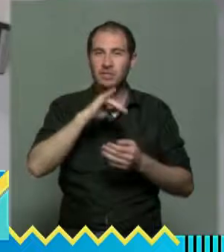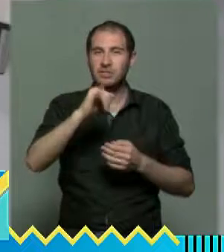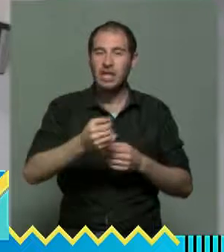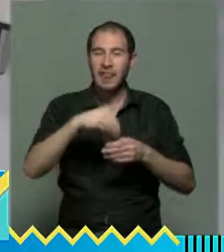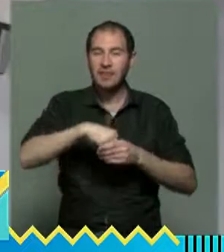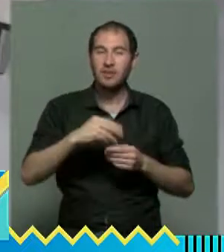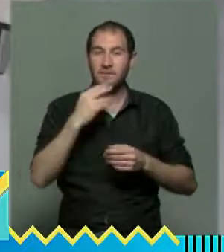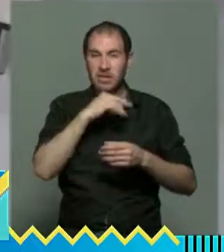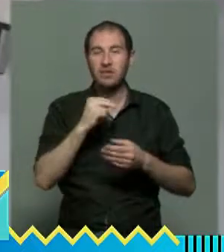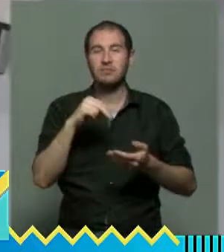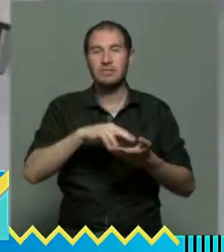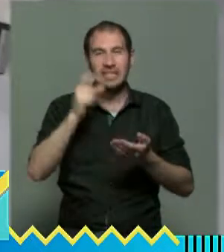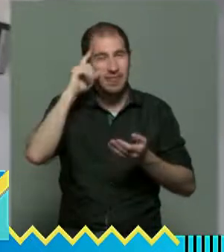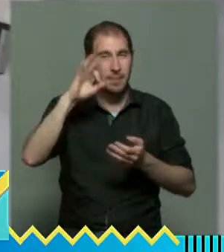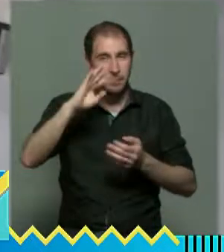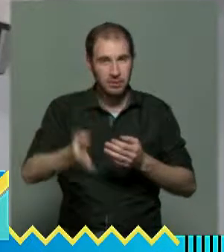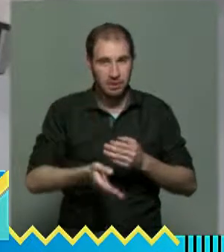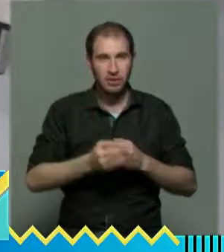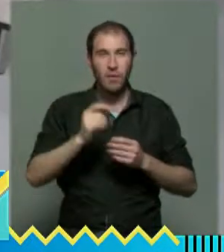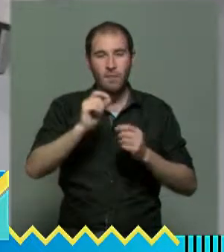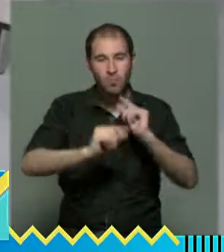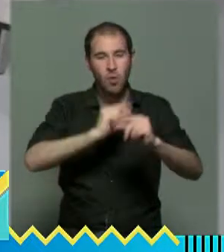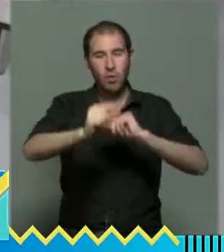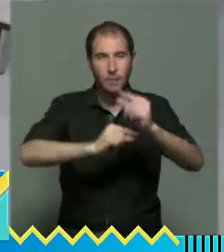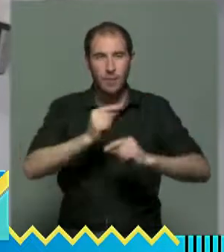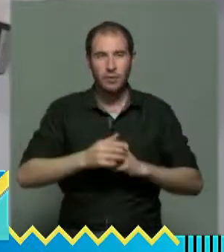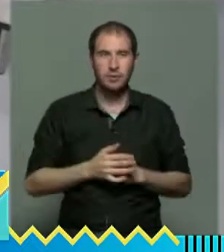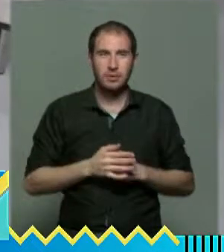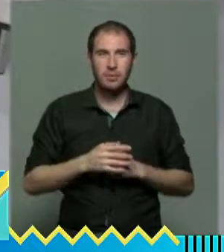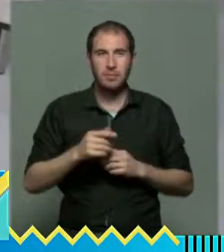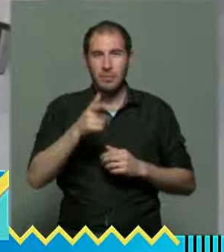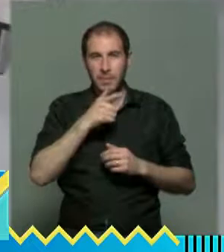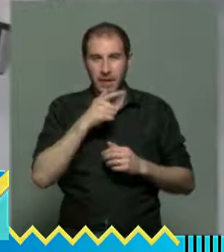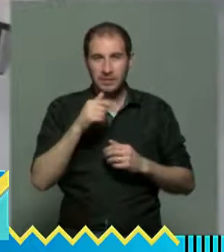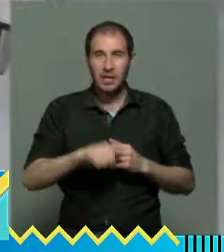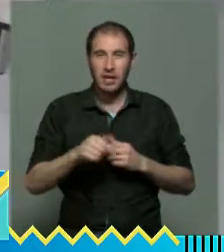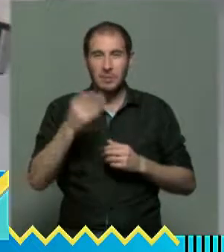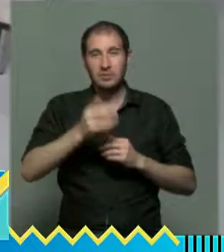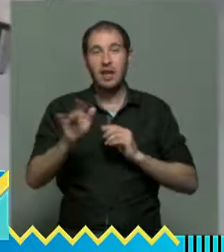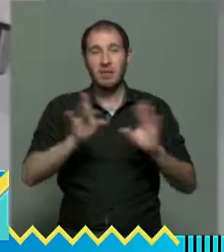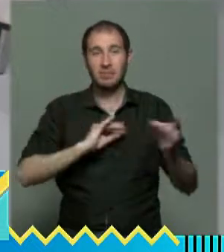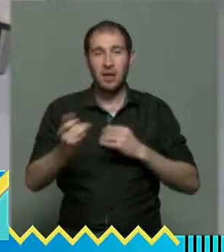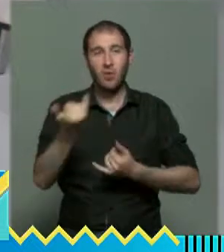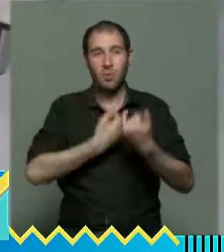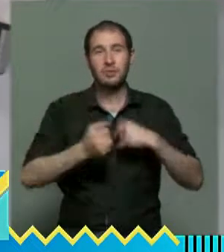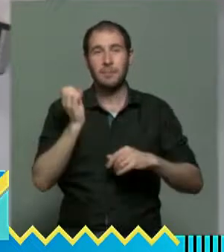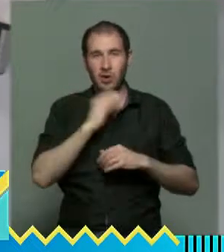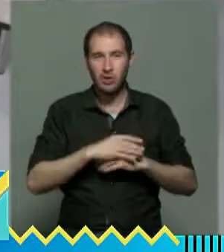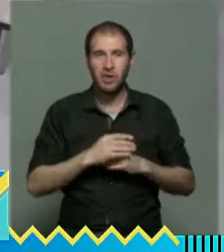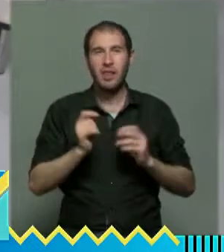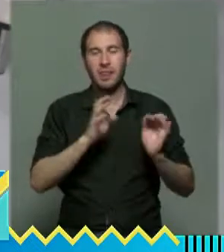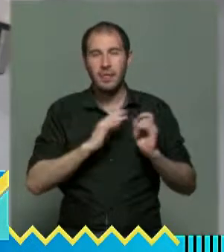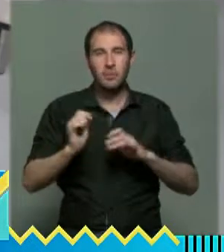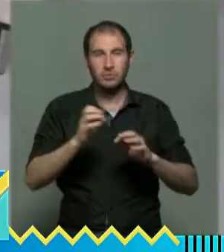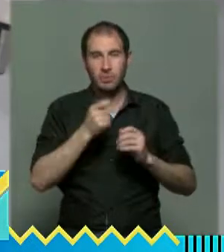interno al vino de un 10% de forma gradual. Estoy dando información que seguramente nuestros invitados nos van a dar mucho mejor. La discusión